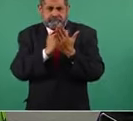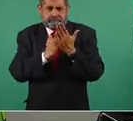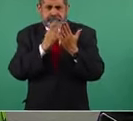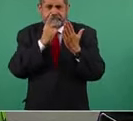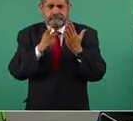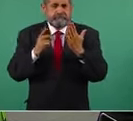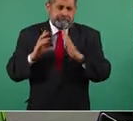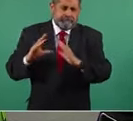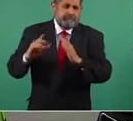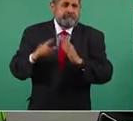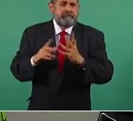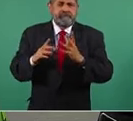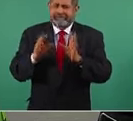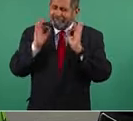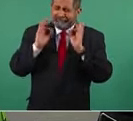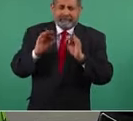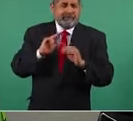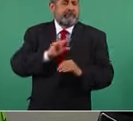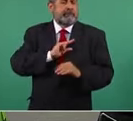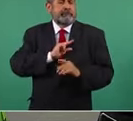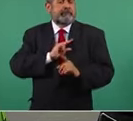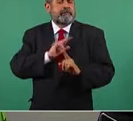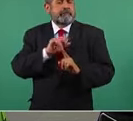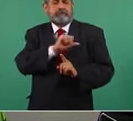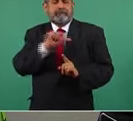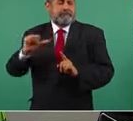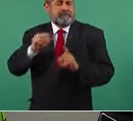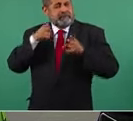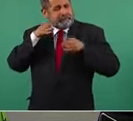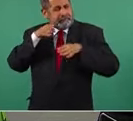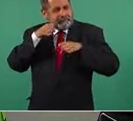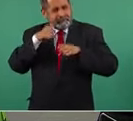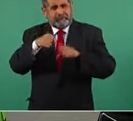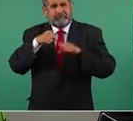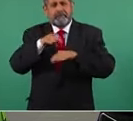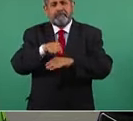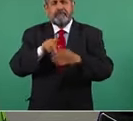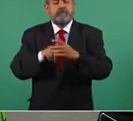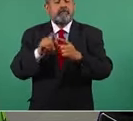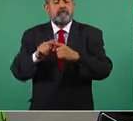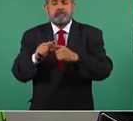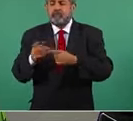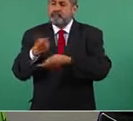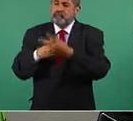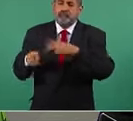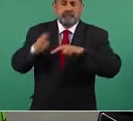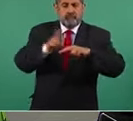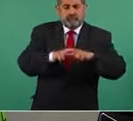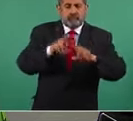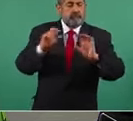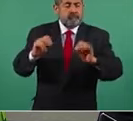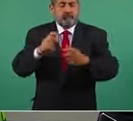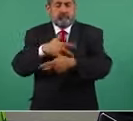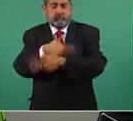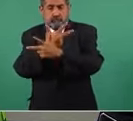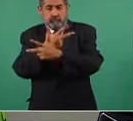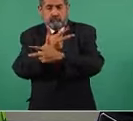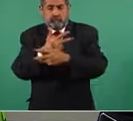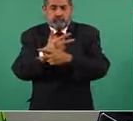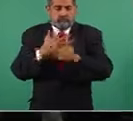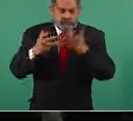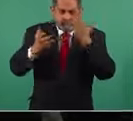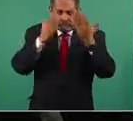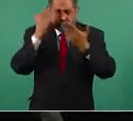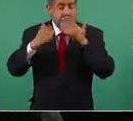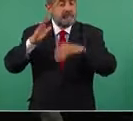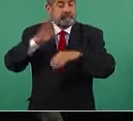una capacitación ya especializada, y en este caso la podemos desarrollar tanto presencial como en línea, principalmente en